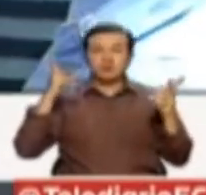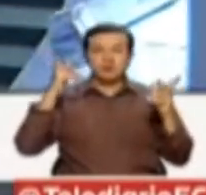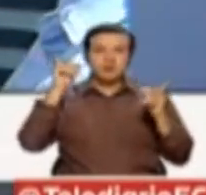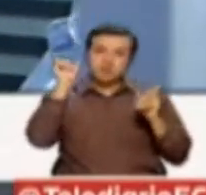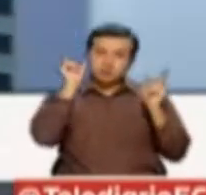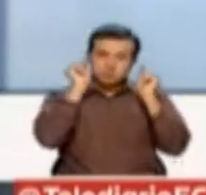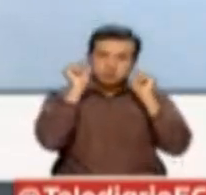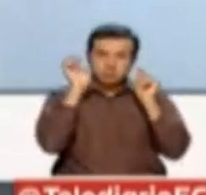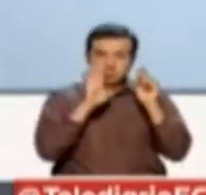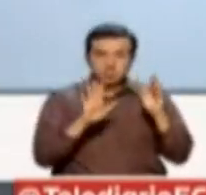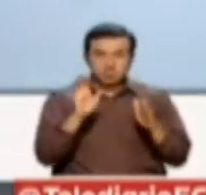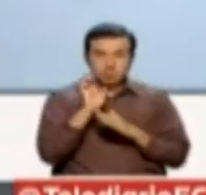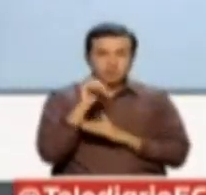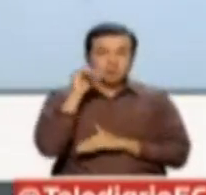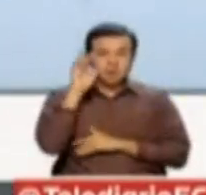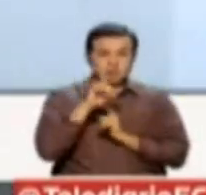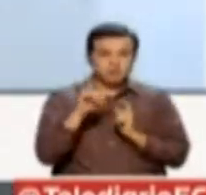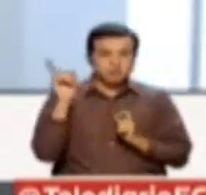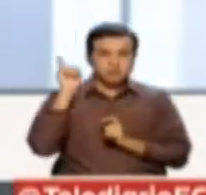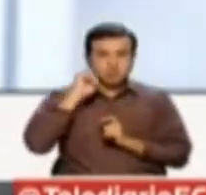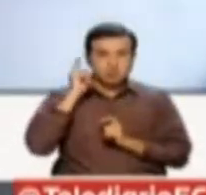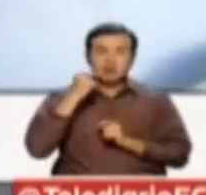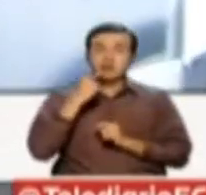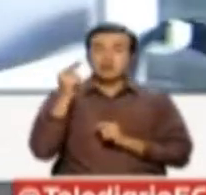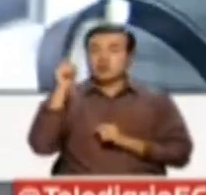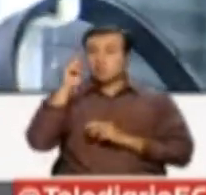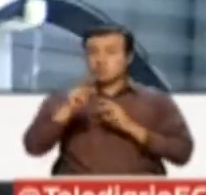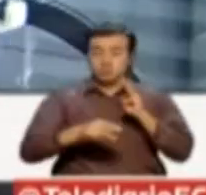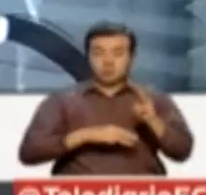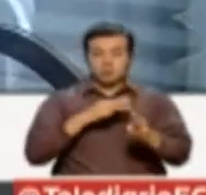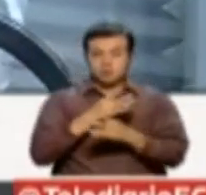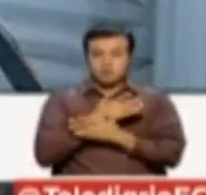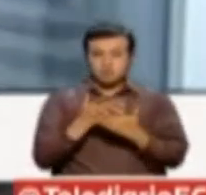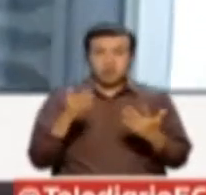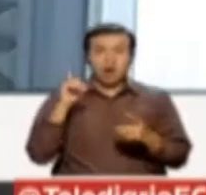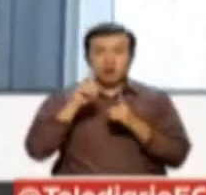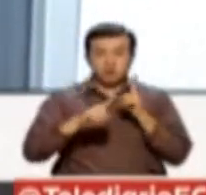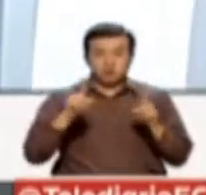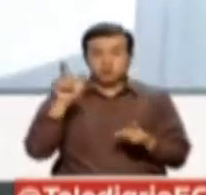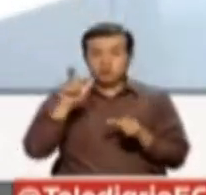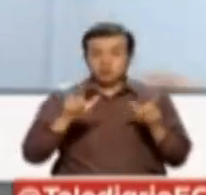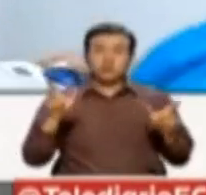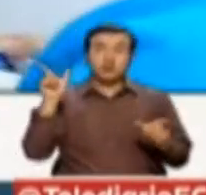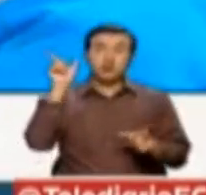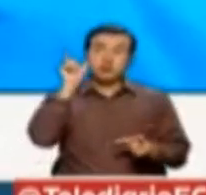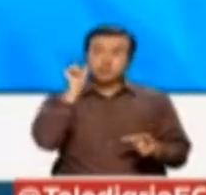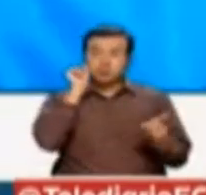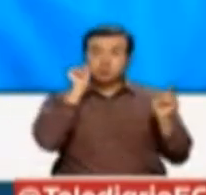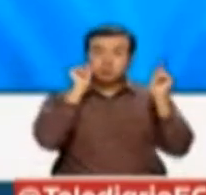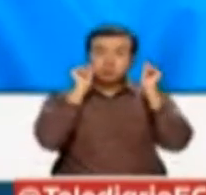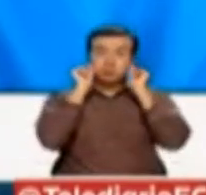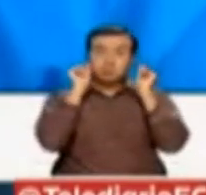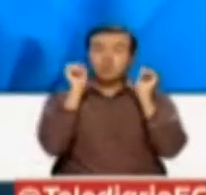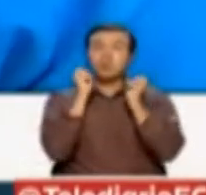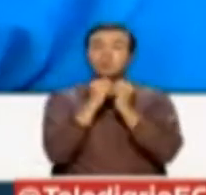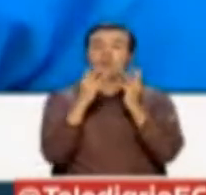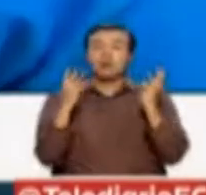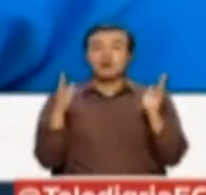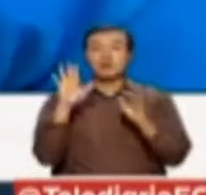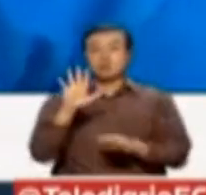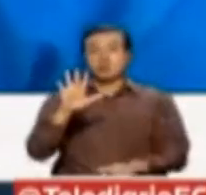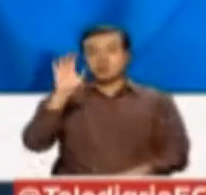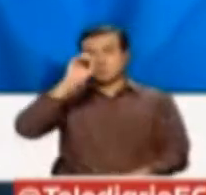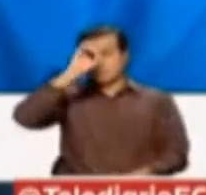la audición en ecuador es cada vez mayor estima que a nivel mundial la pérdida de la audición está en un